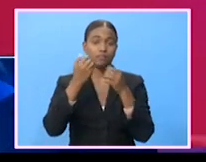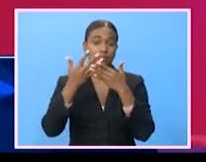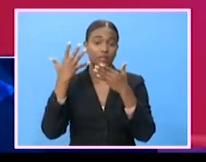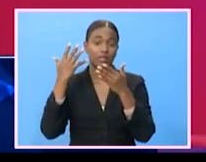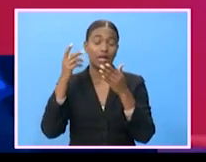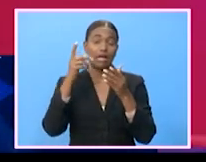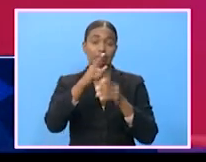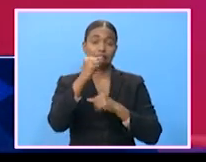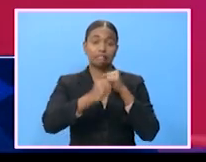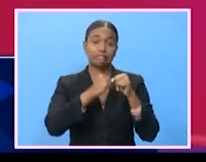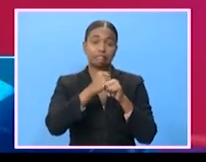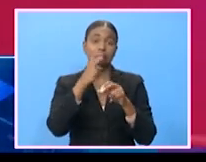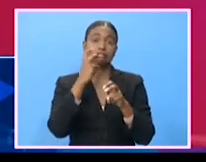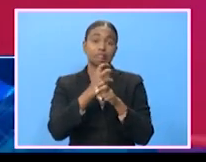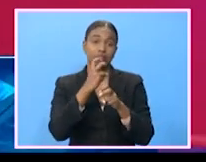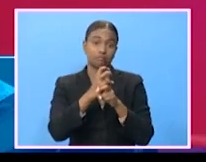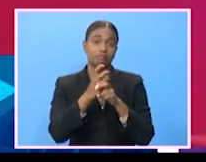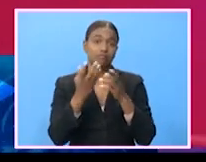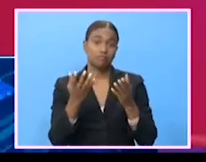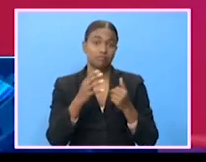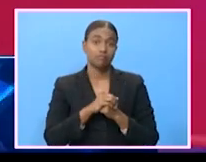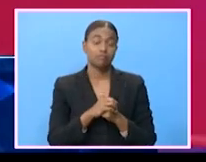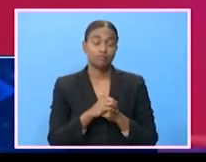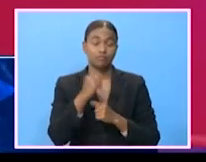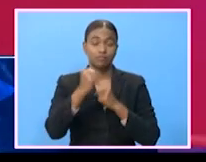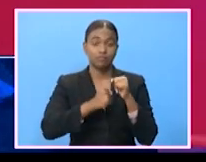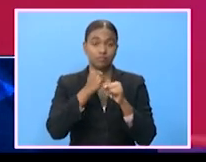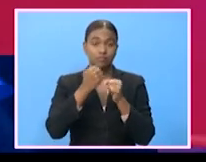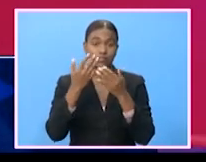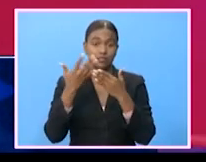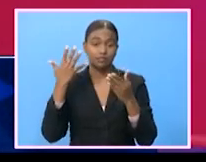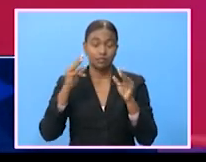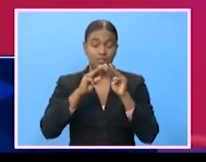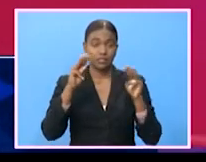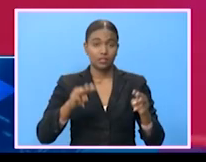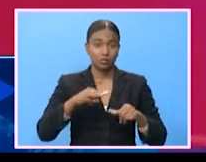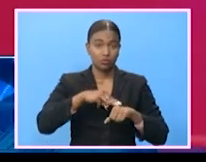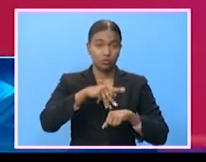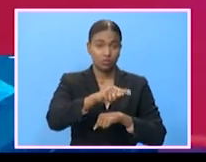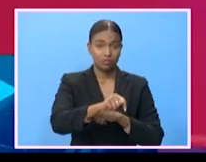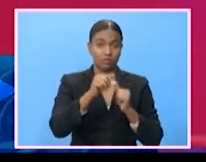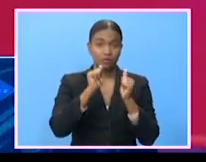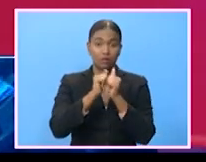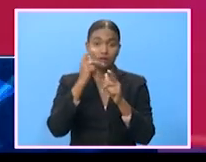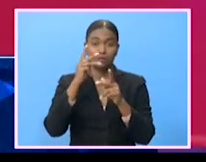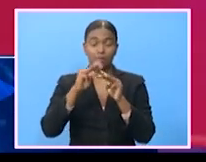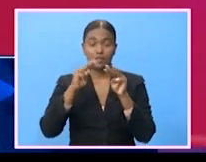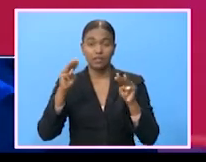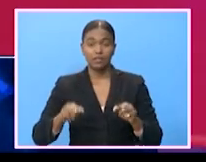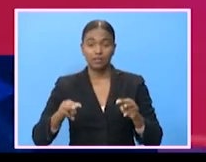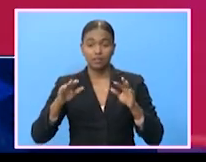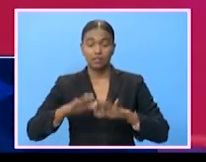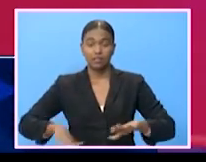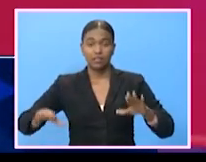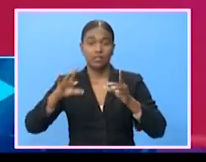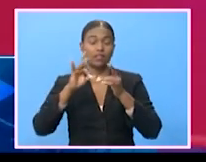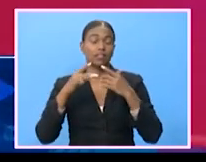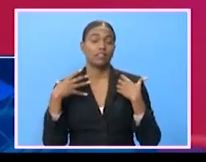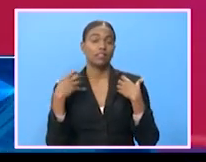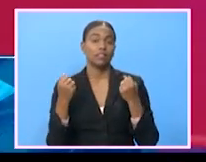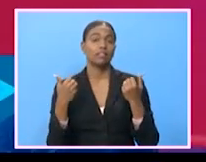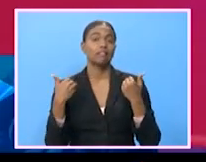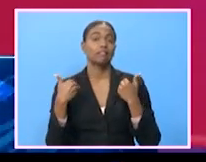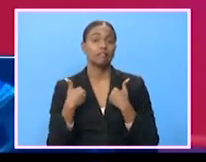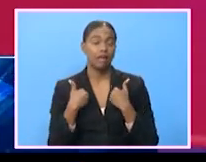restringido. El año pasado el Ministerio de Turismo y el Ministerio de Medio Ambiente, de Salud,